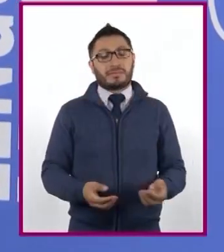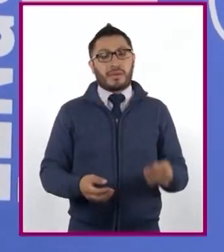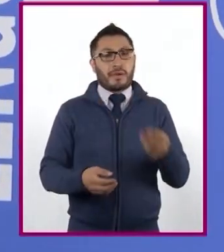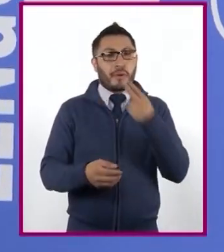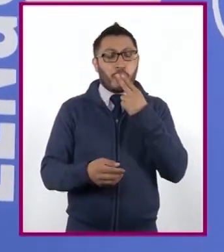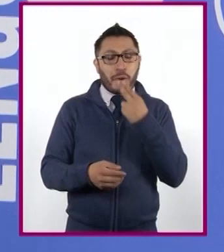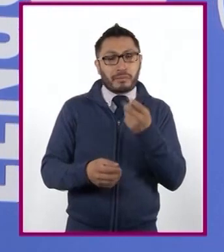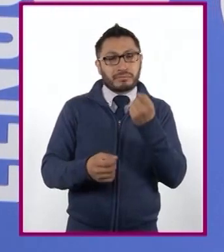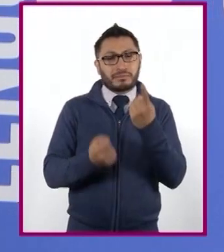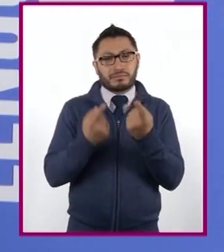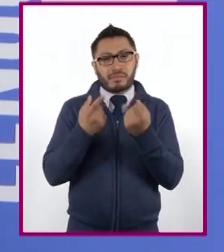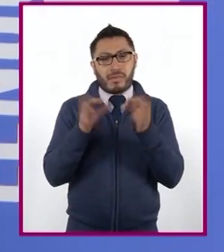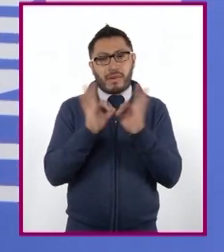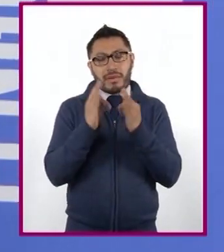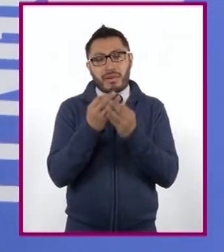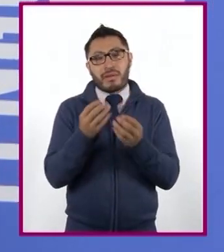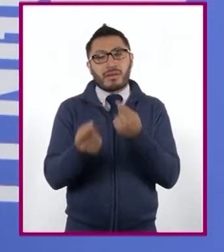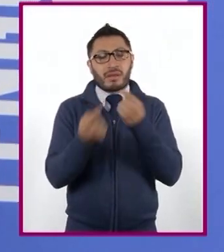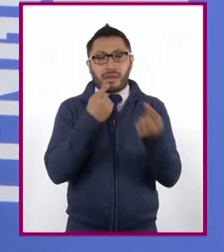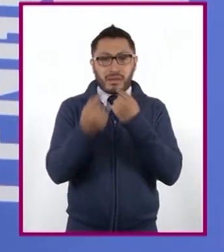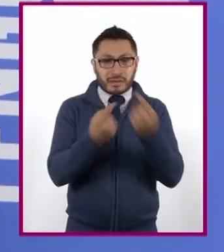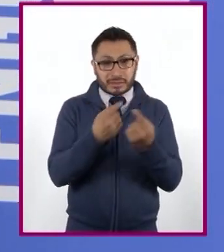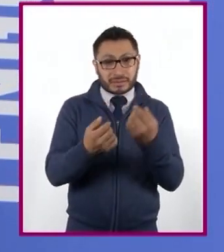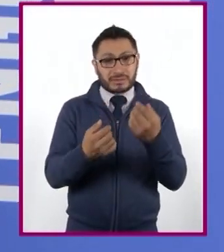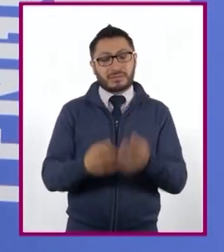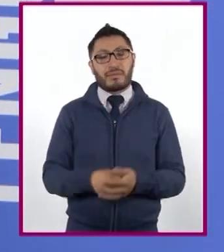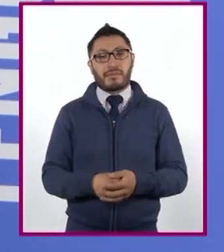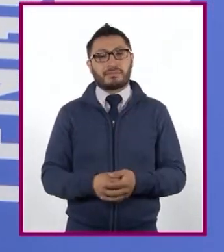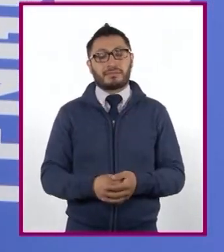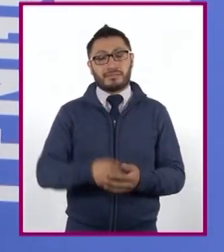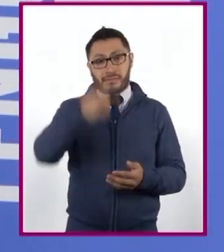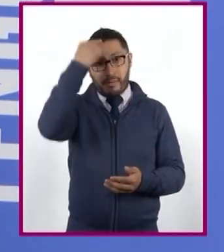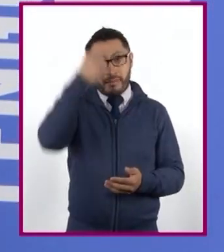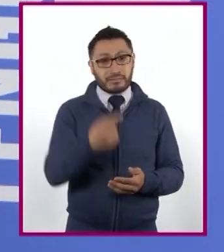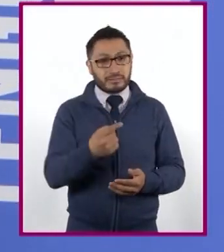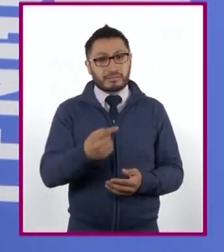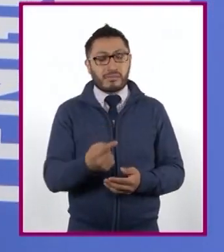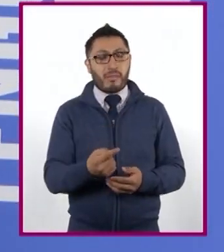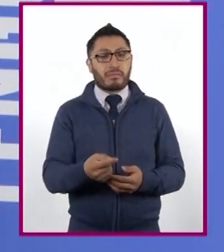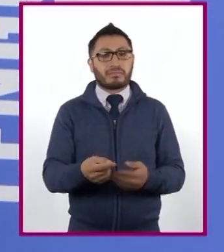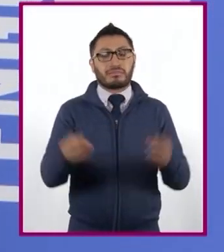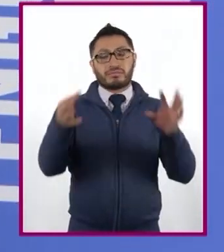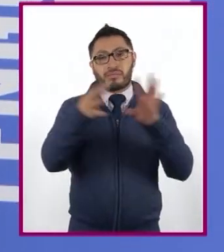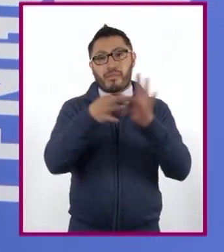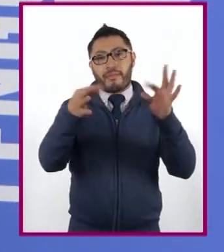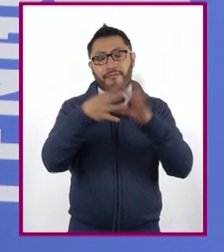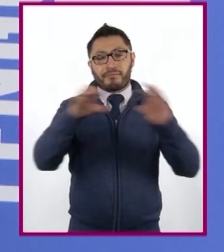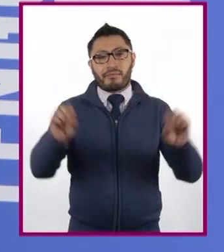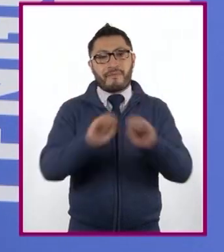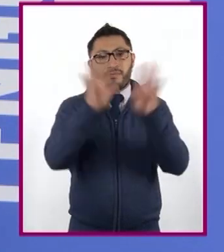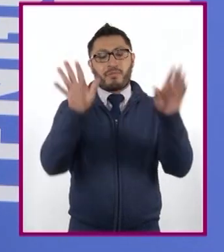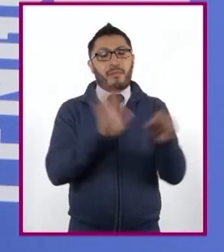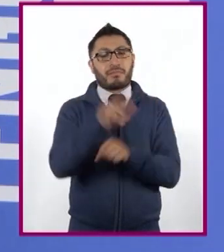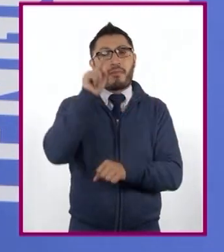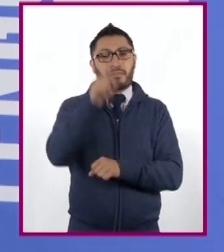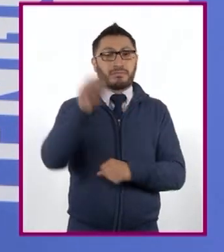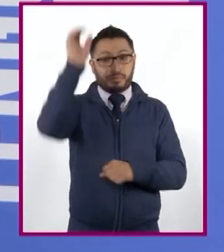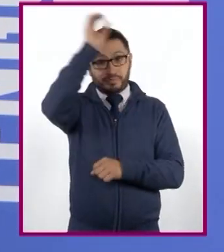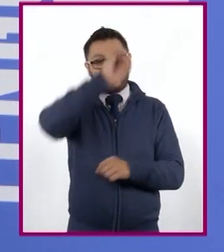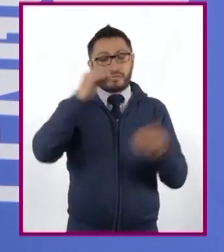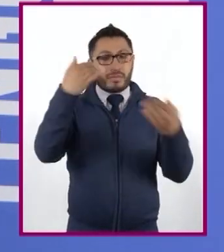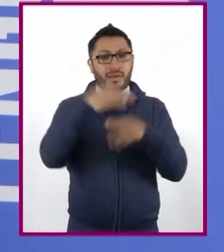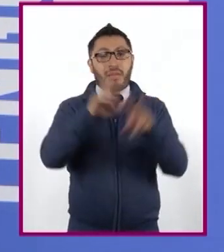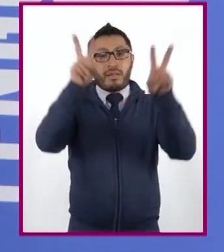aplicación de algunas estrategias discursivas y retóricas para argumentar en forma clara los puntos de vista del tema